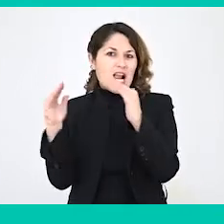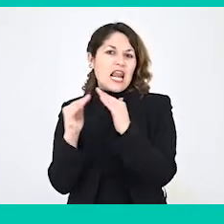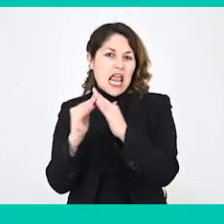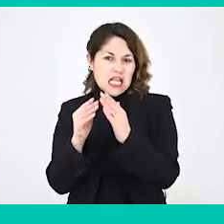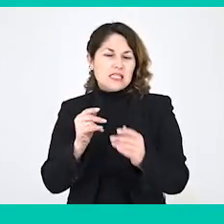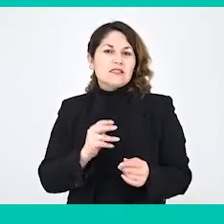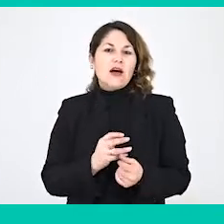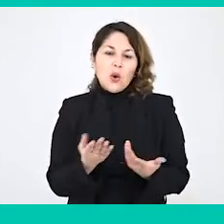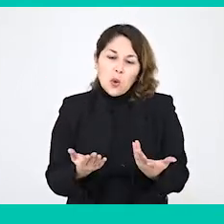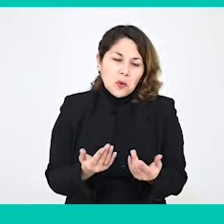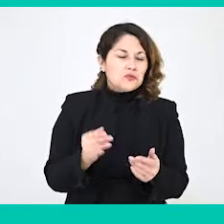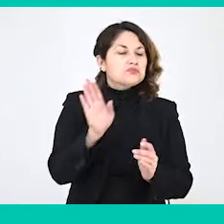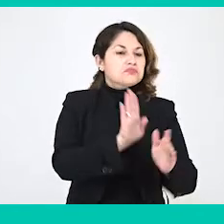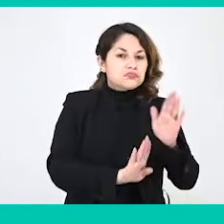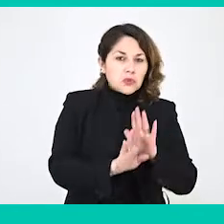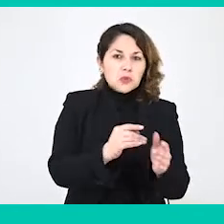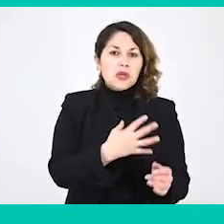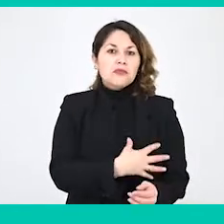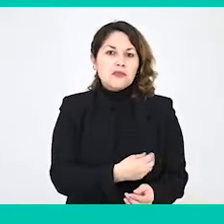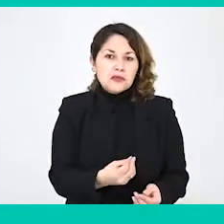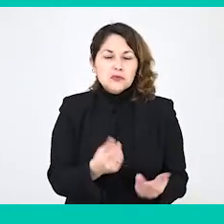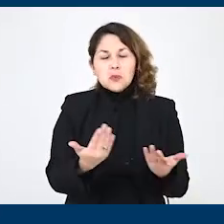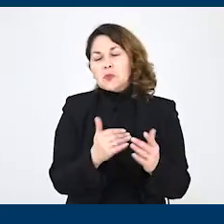o la dedicación al cuidado del hogar.